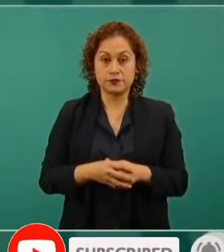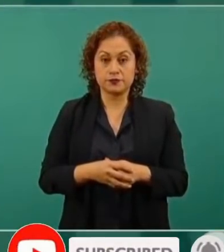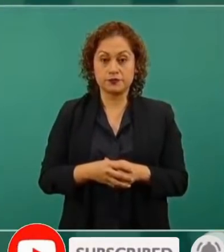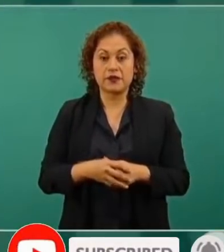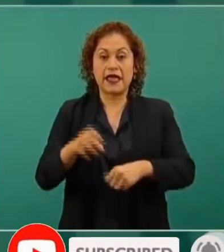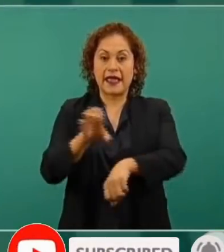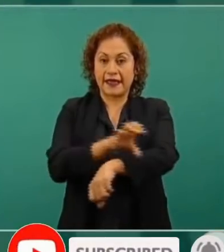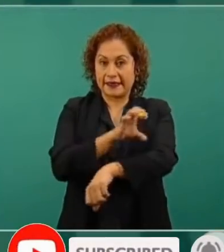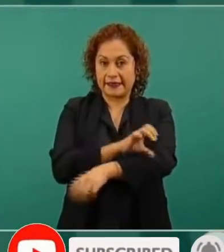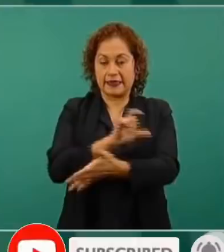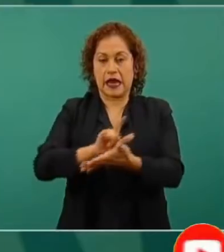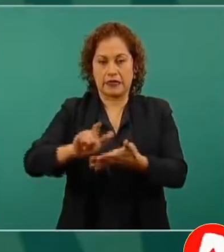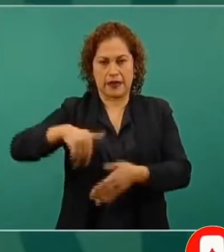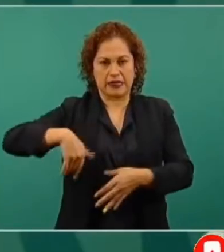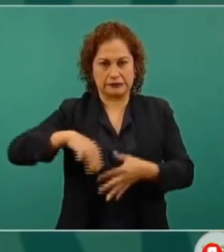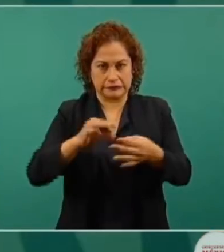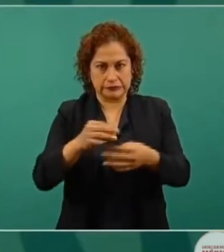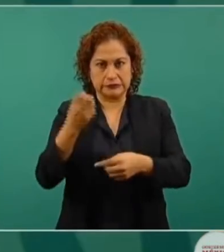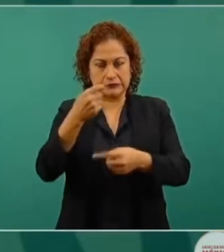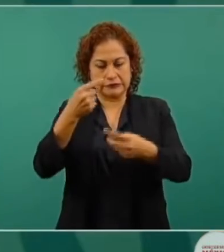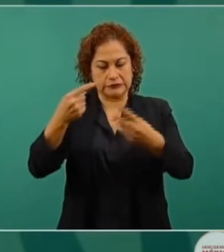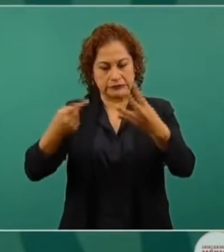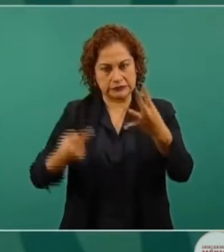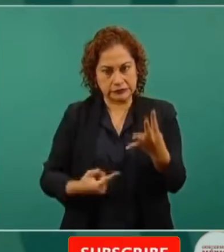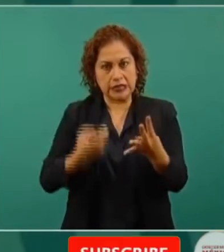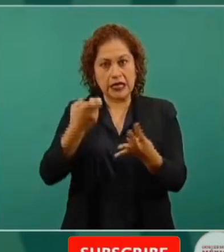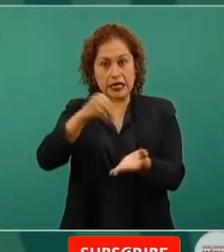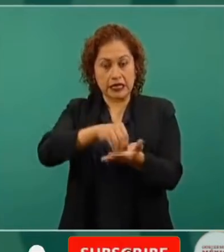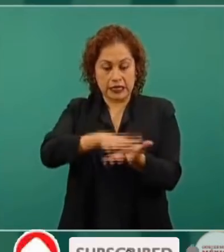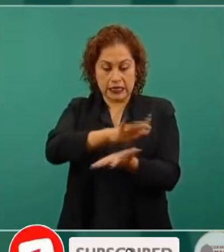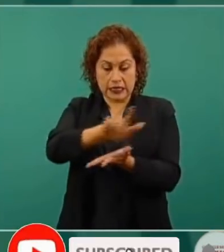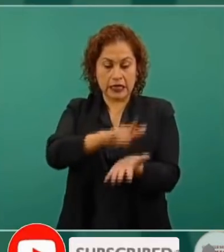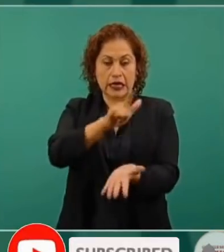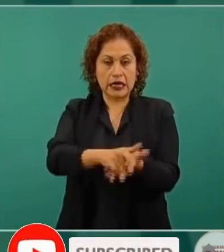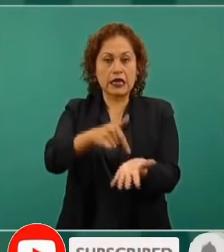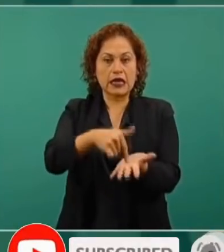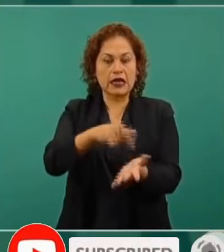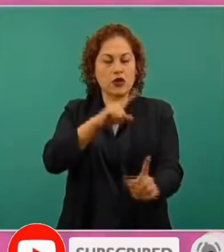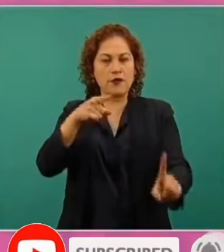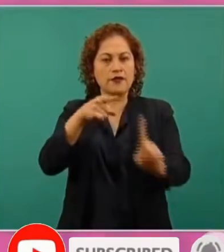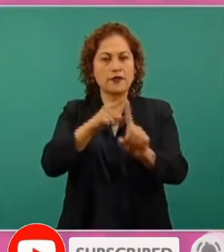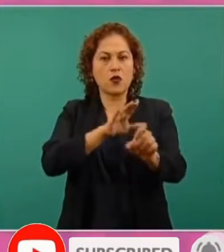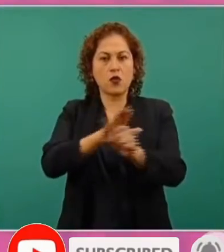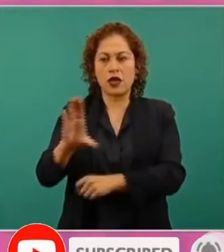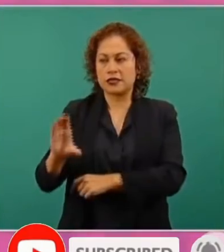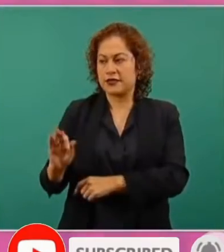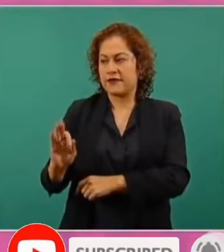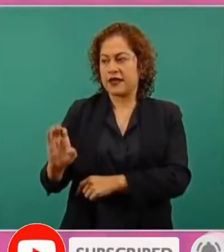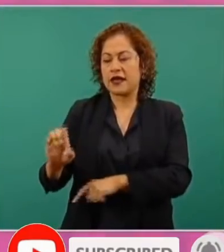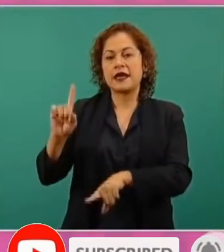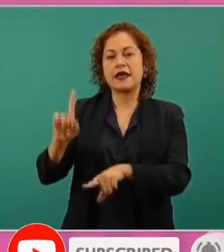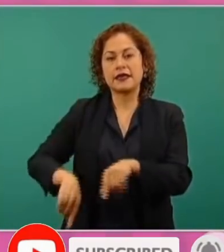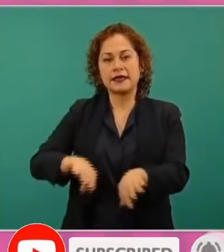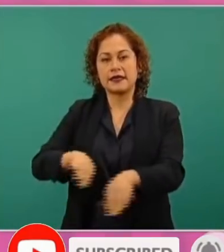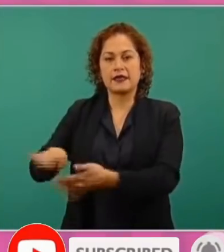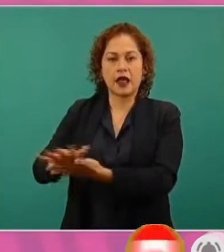energías limpias estas, ¿verdad?, cuyo objetivo es suplantar a la CFE y ganar el mercado y